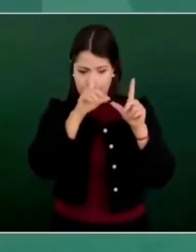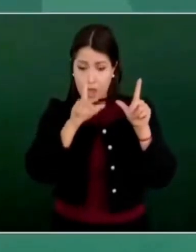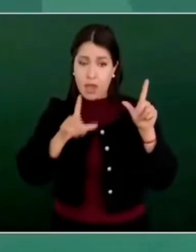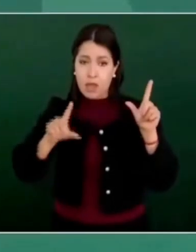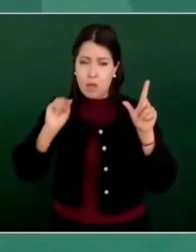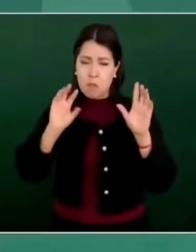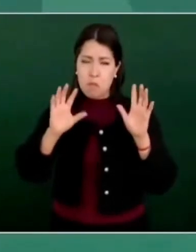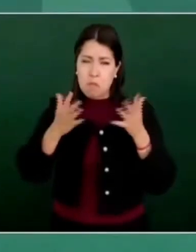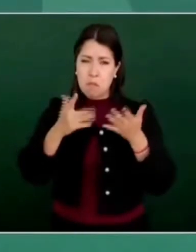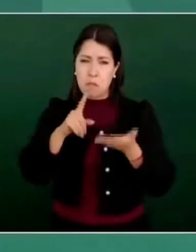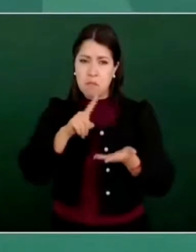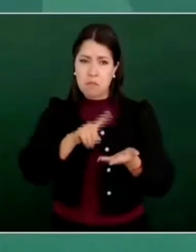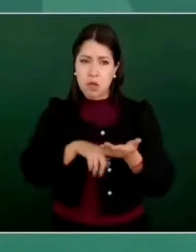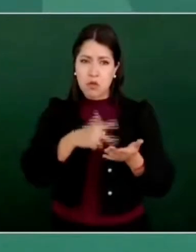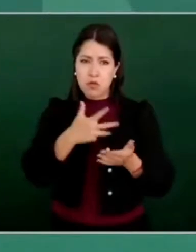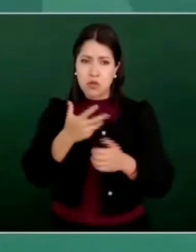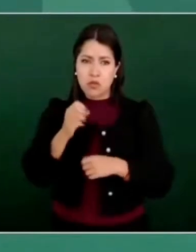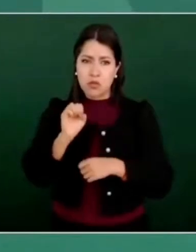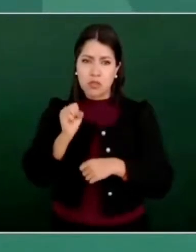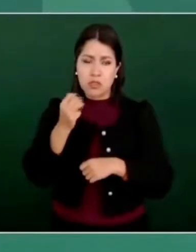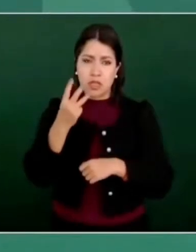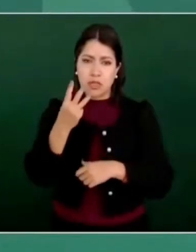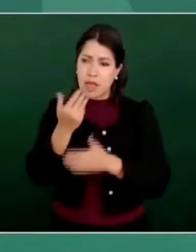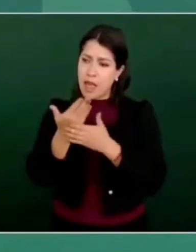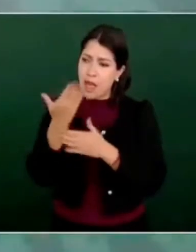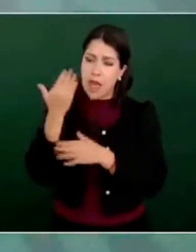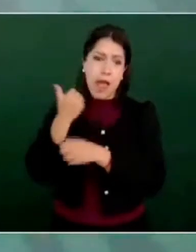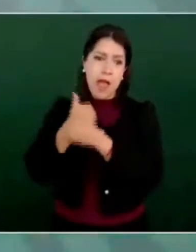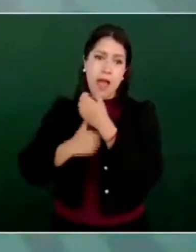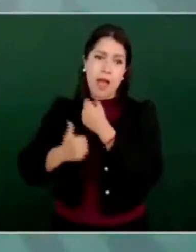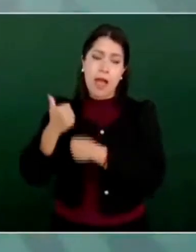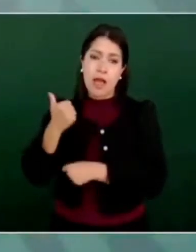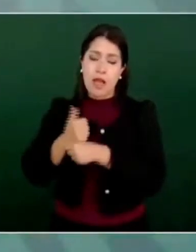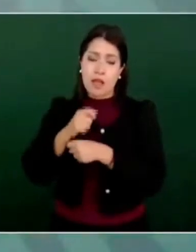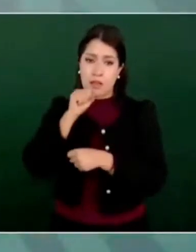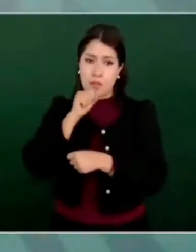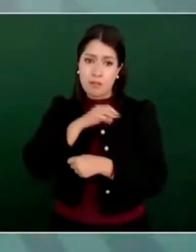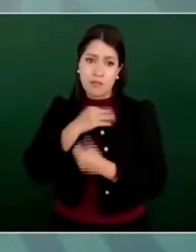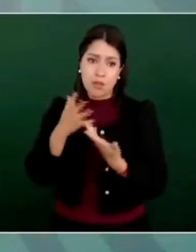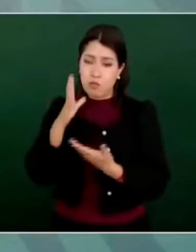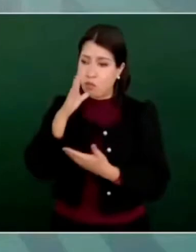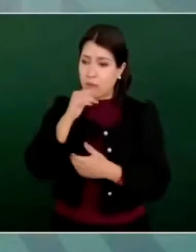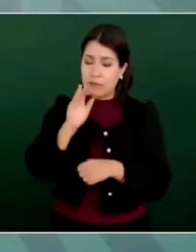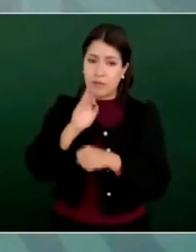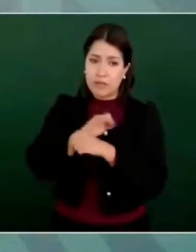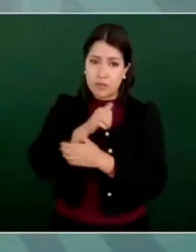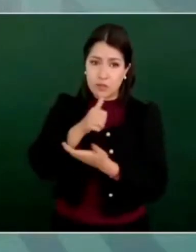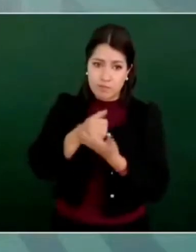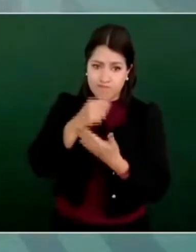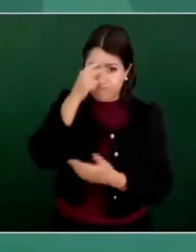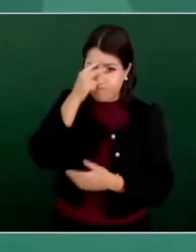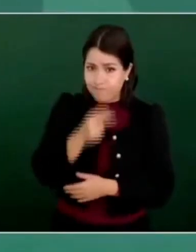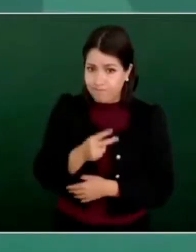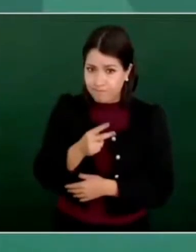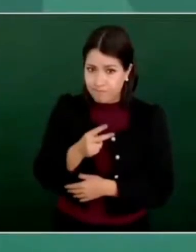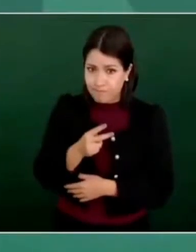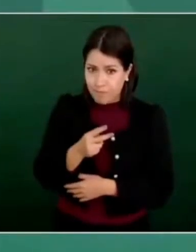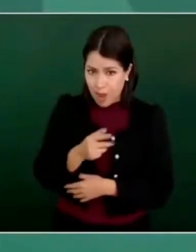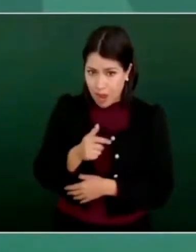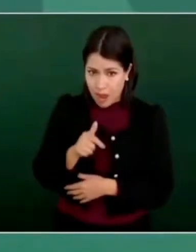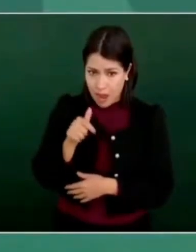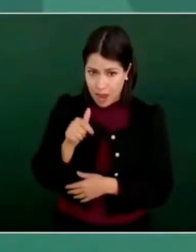de 1863, ante la imposibilidad de defender la Ciudad de México, la capital